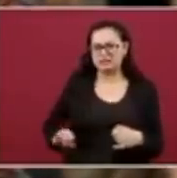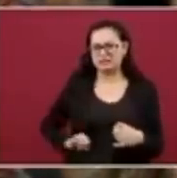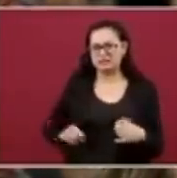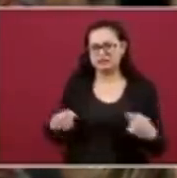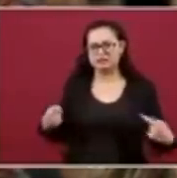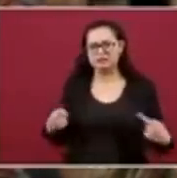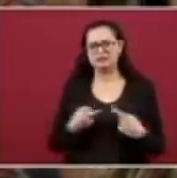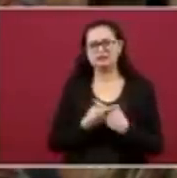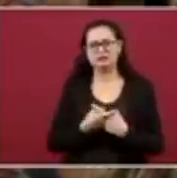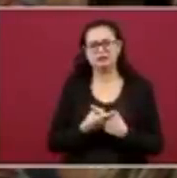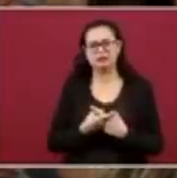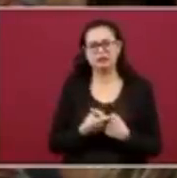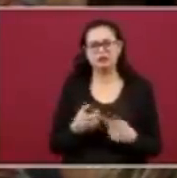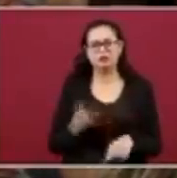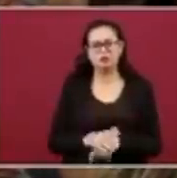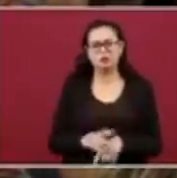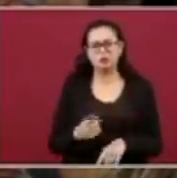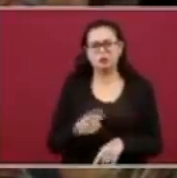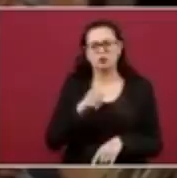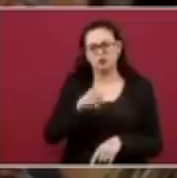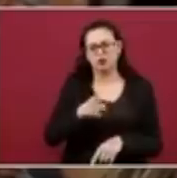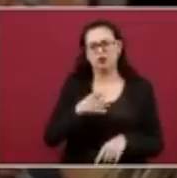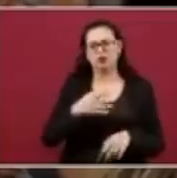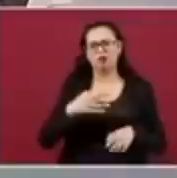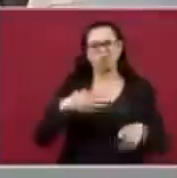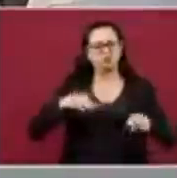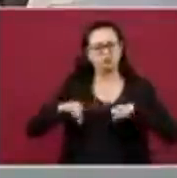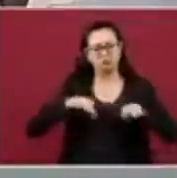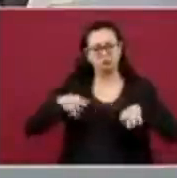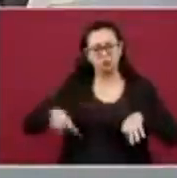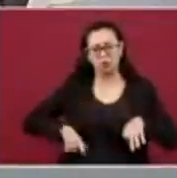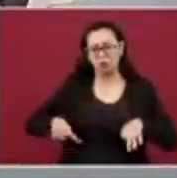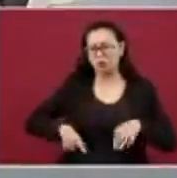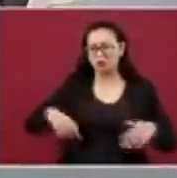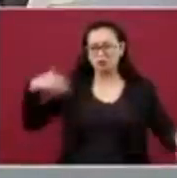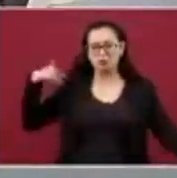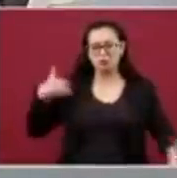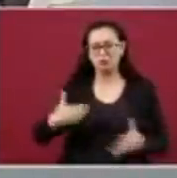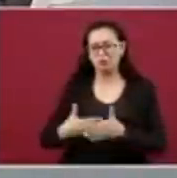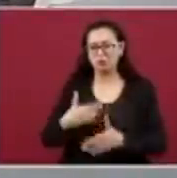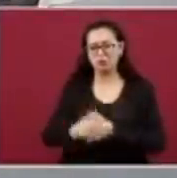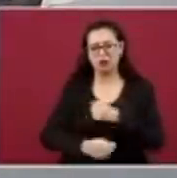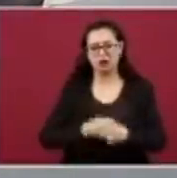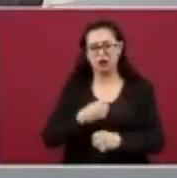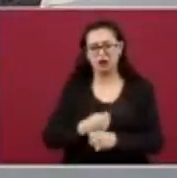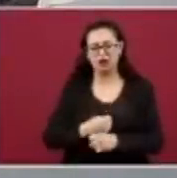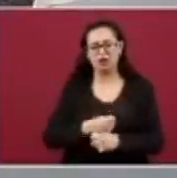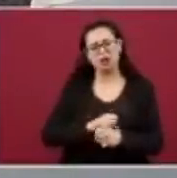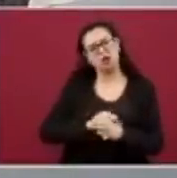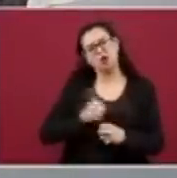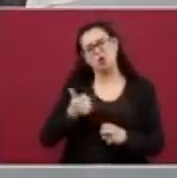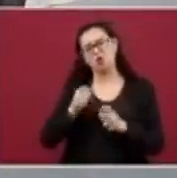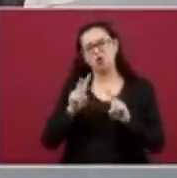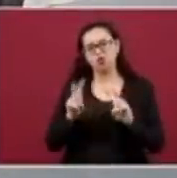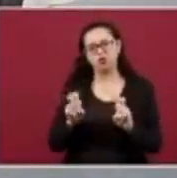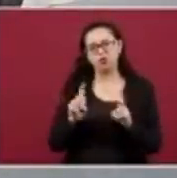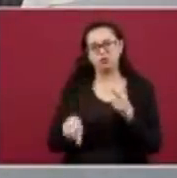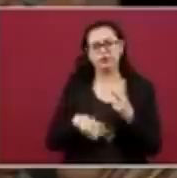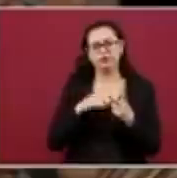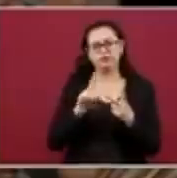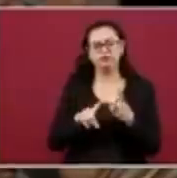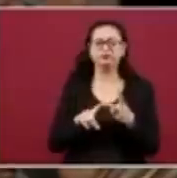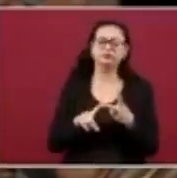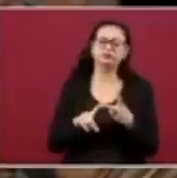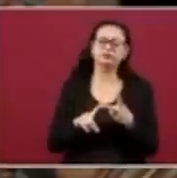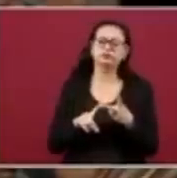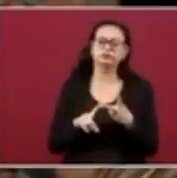ha laborado en el servicio público durante muchos años. Y en otro tema… Después,